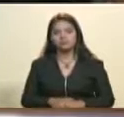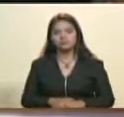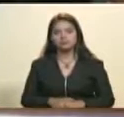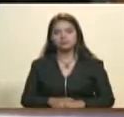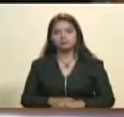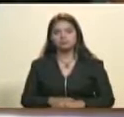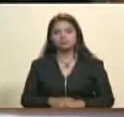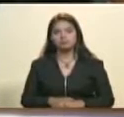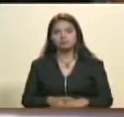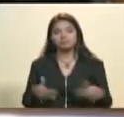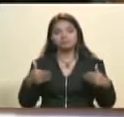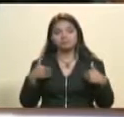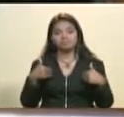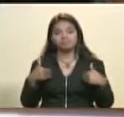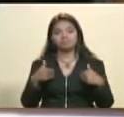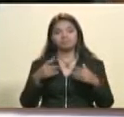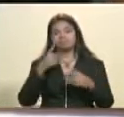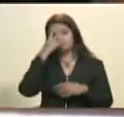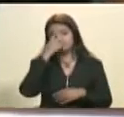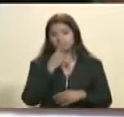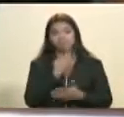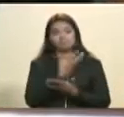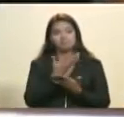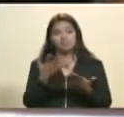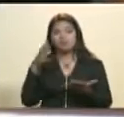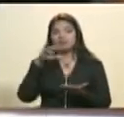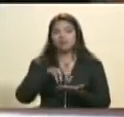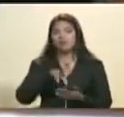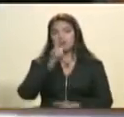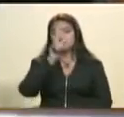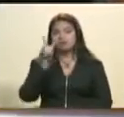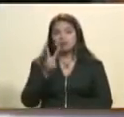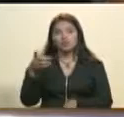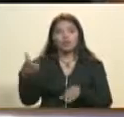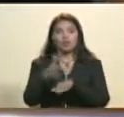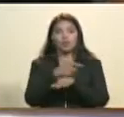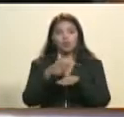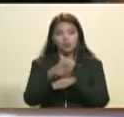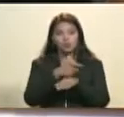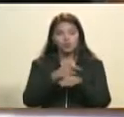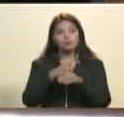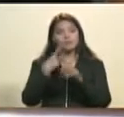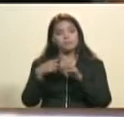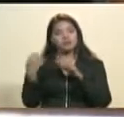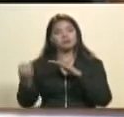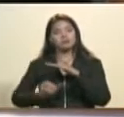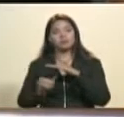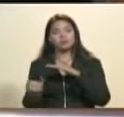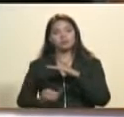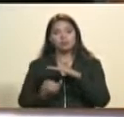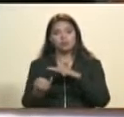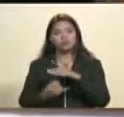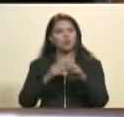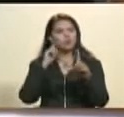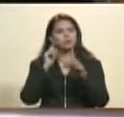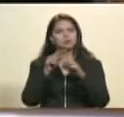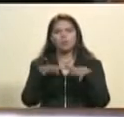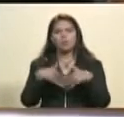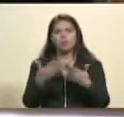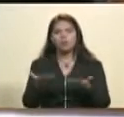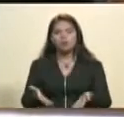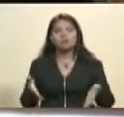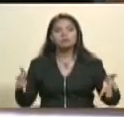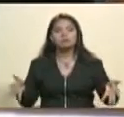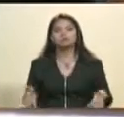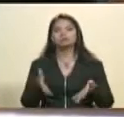pretenden afectar la reputación del Estado venezolano, su gobierno y sus instituciones, con el fin de provocar